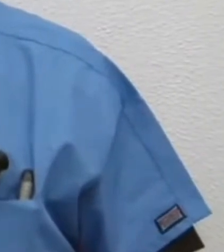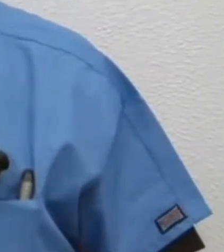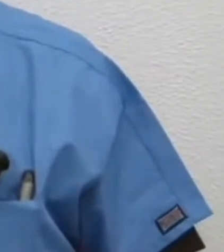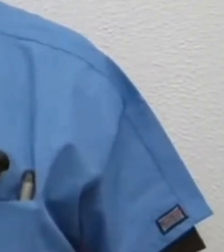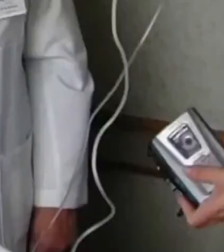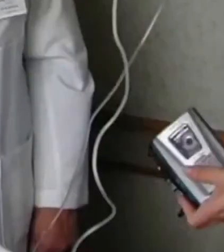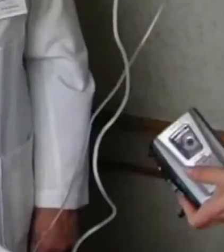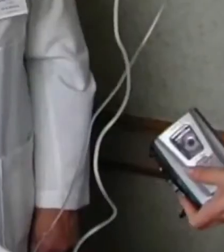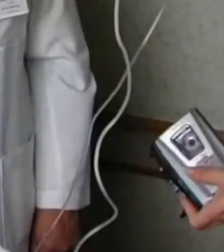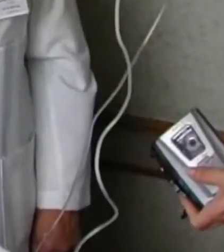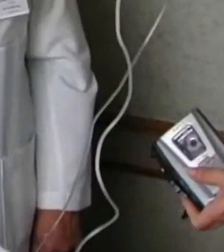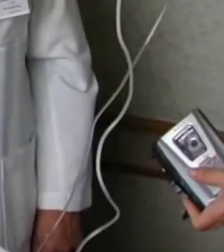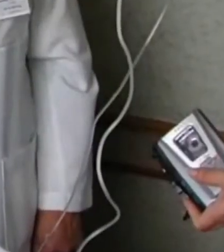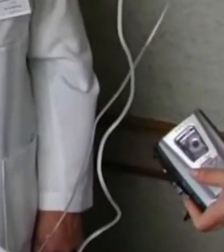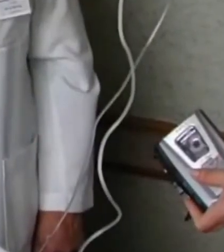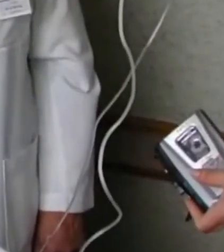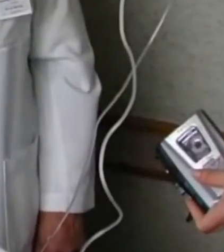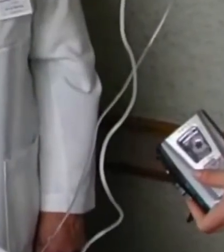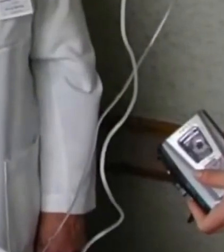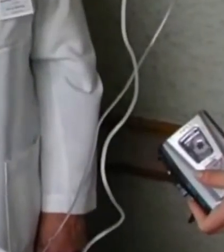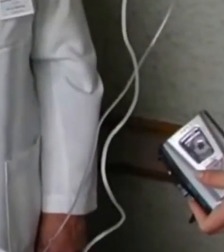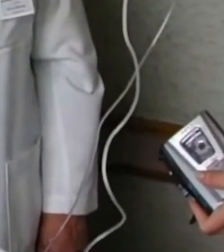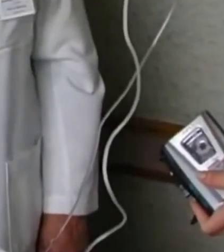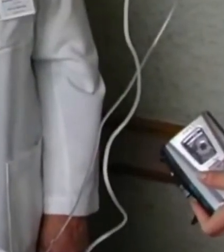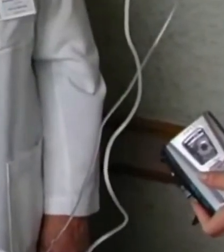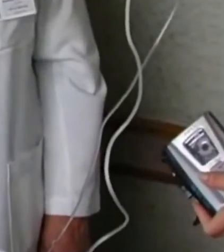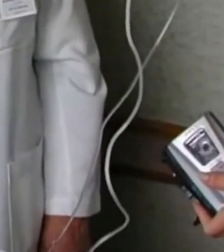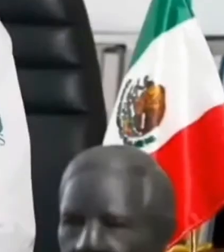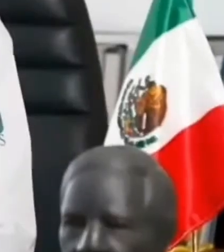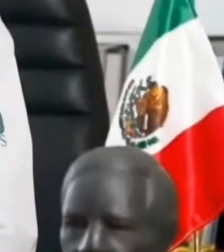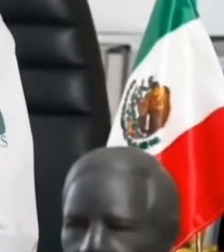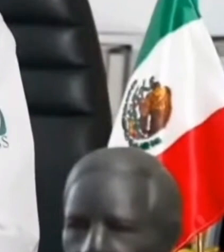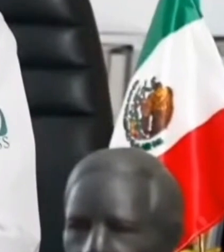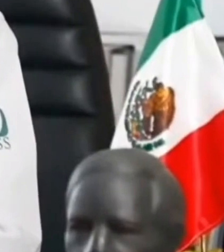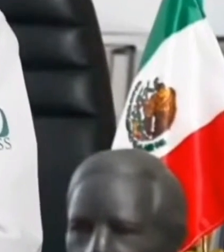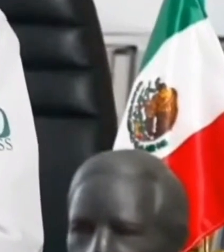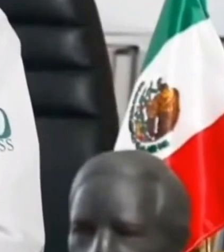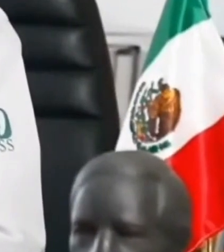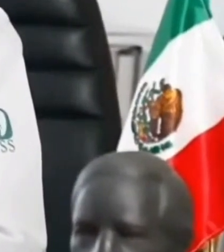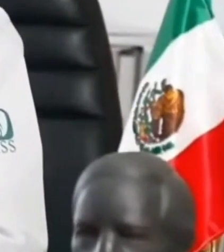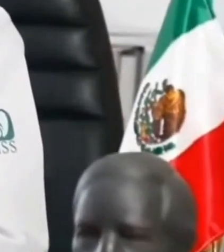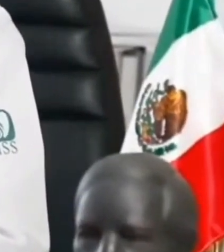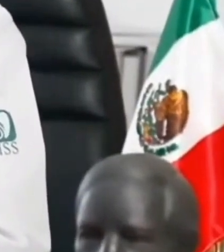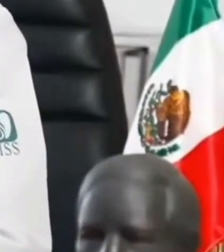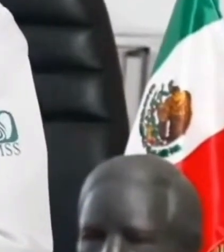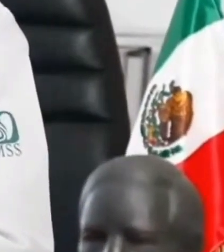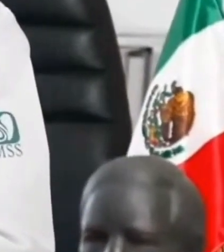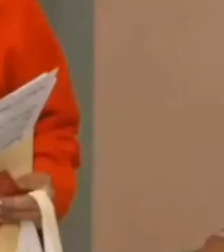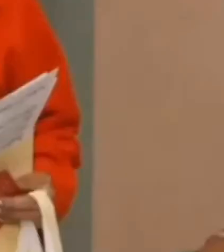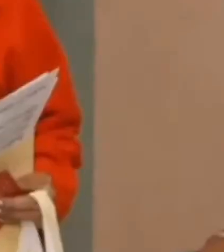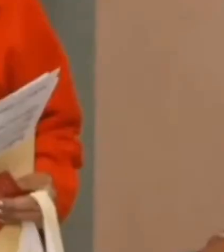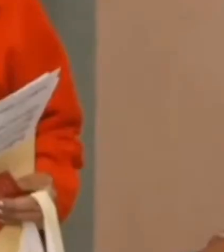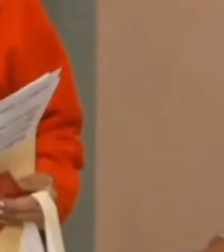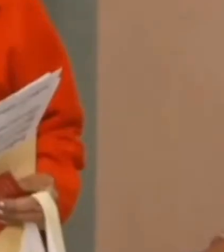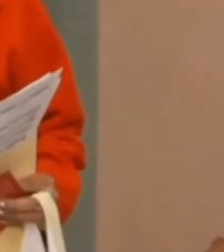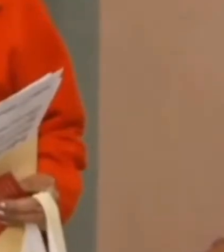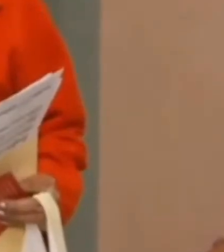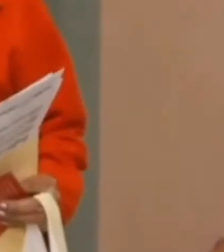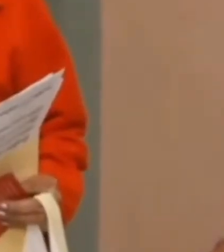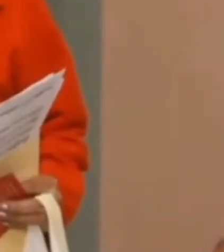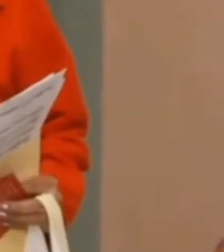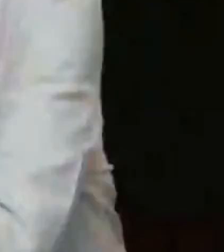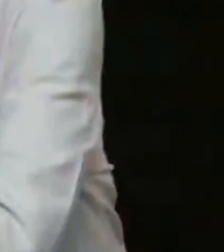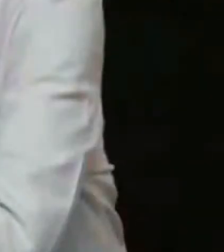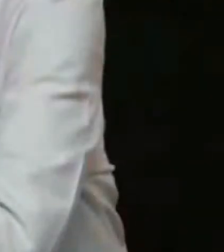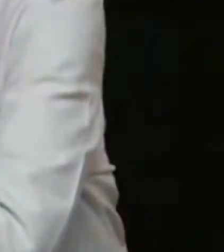y experiencia en hospitales que antes no contaban con especialistas, podremos garantizar que la salud sea un derecho y nunca